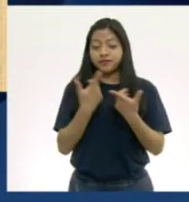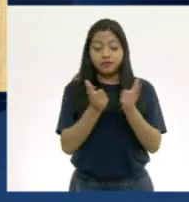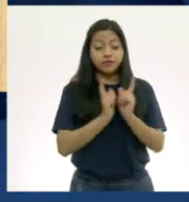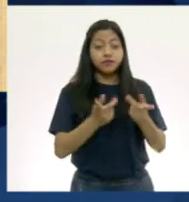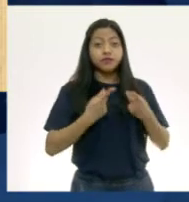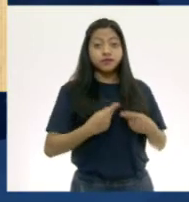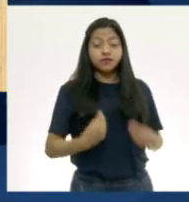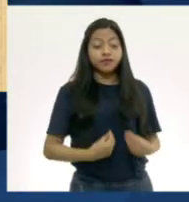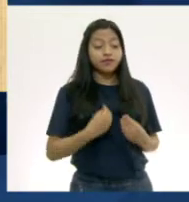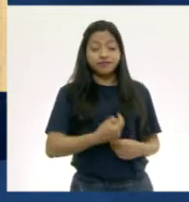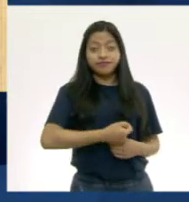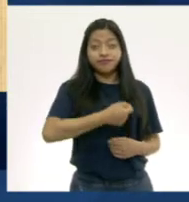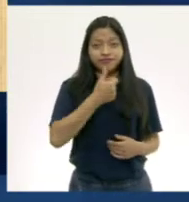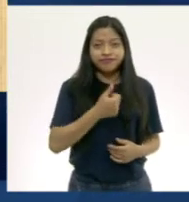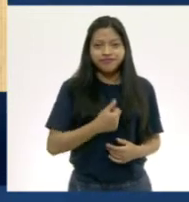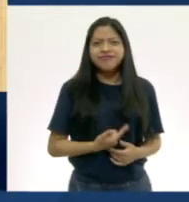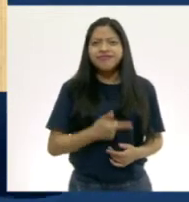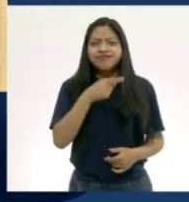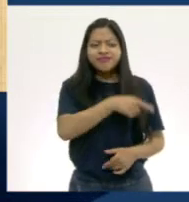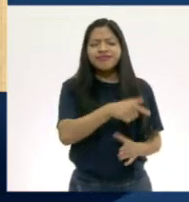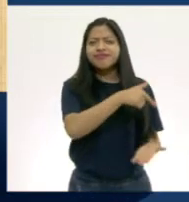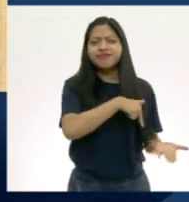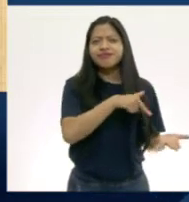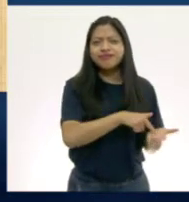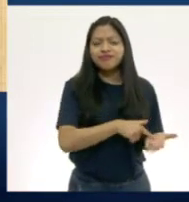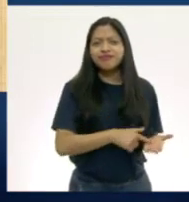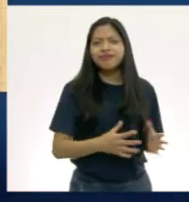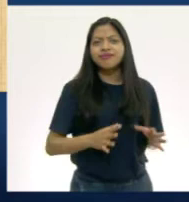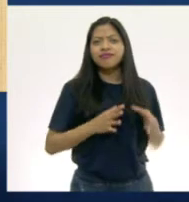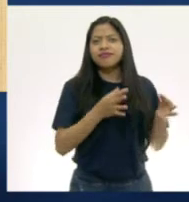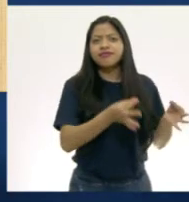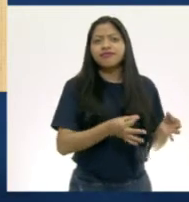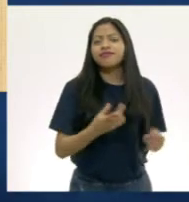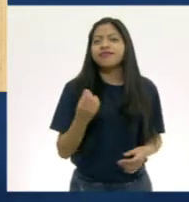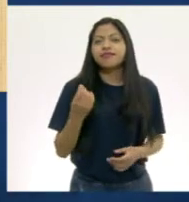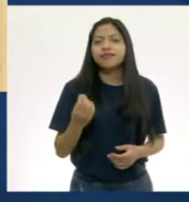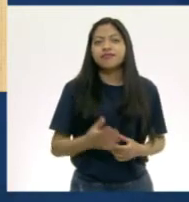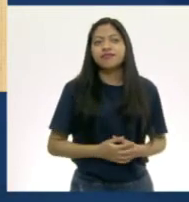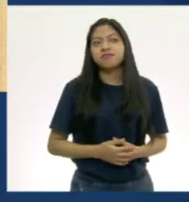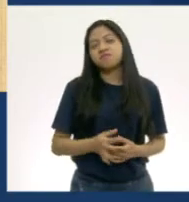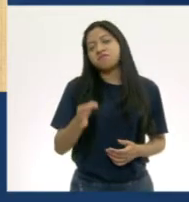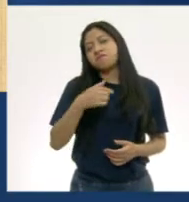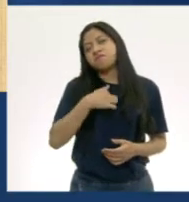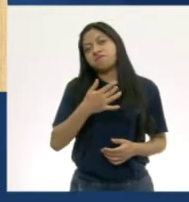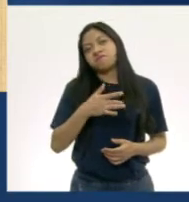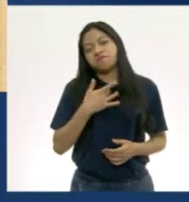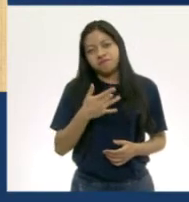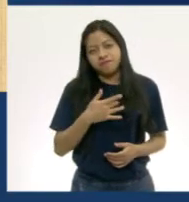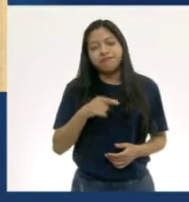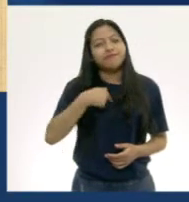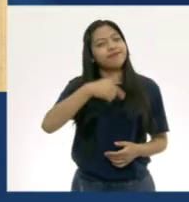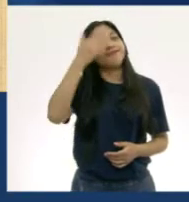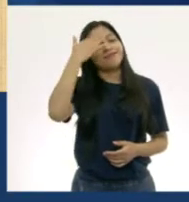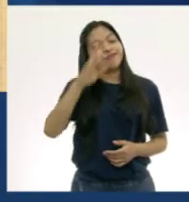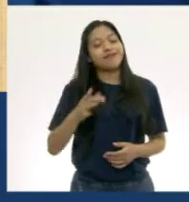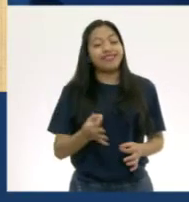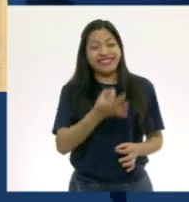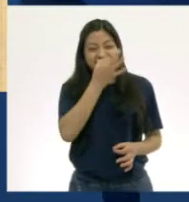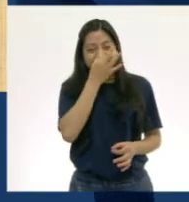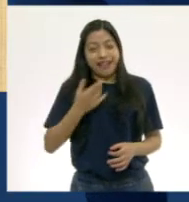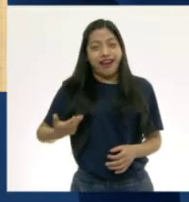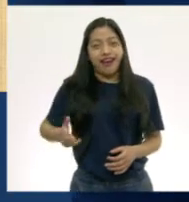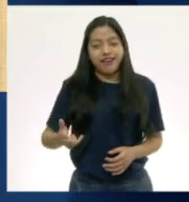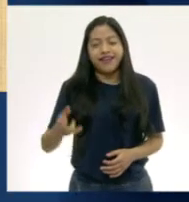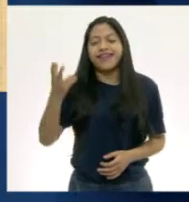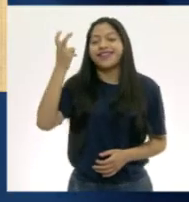a Mesopotamia. ¿Dónde crees que se formó, María? También cerca de un río, yo lo sé. Exactamente.